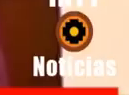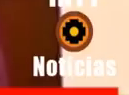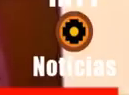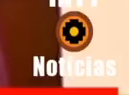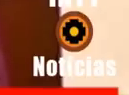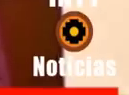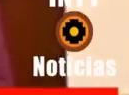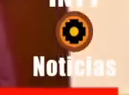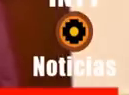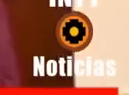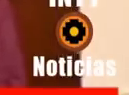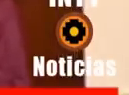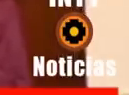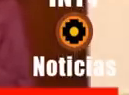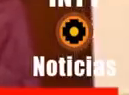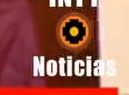ah